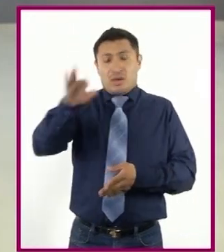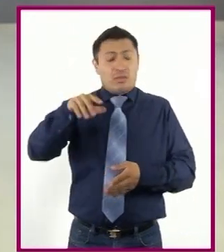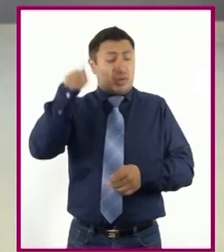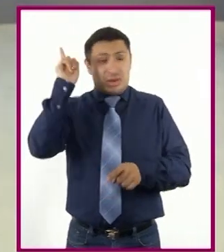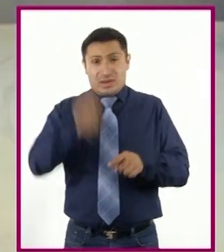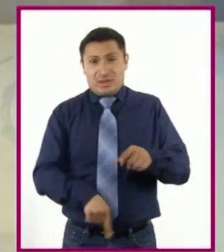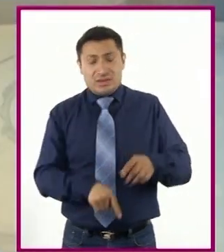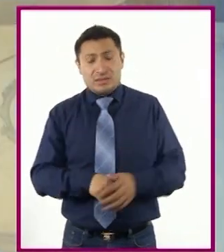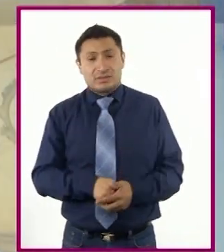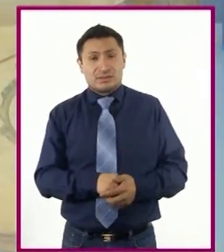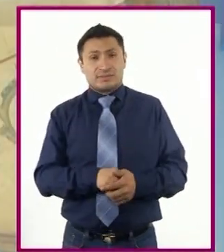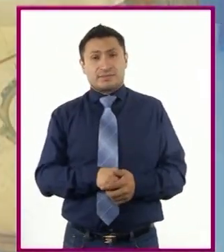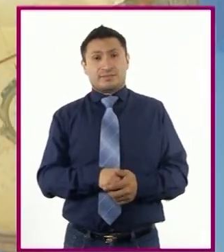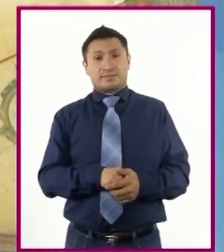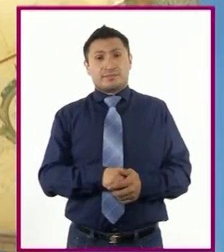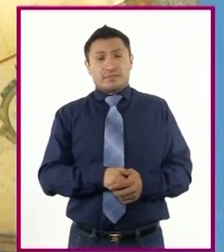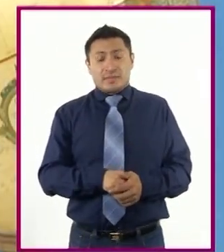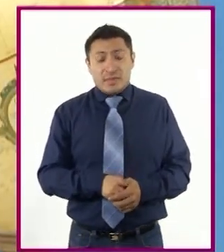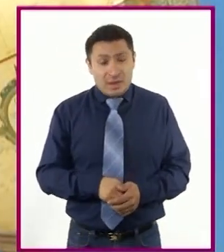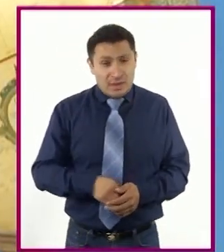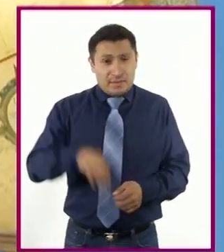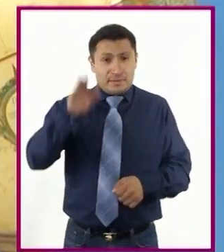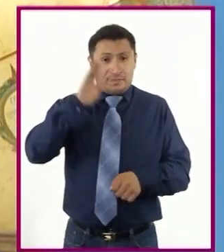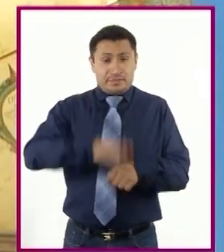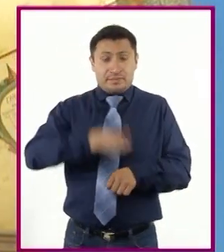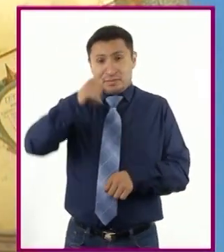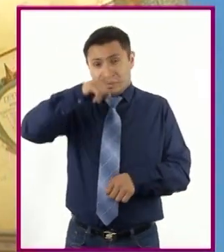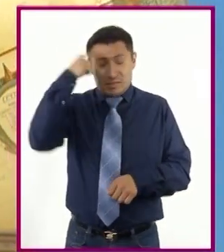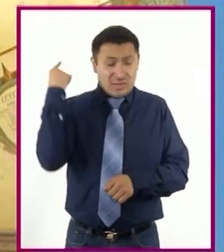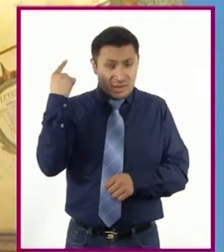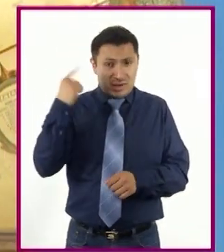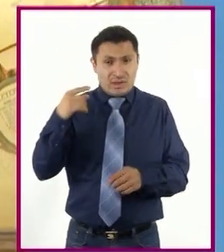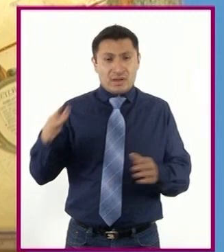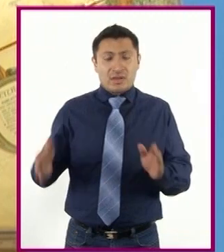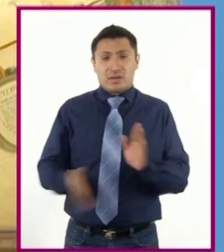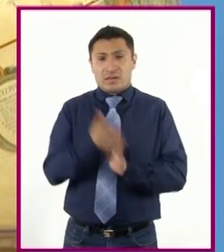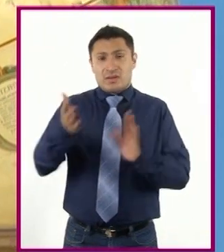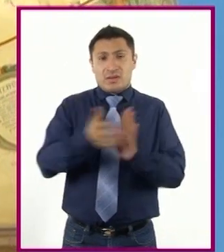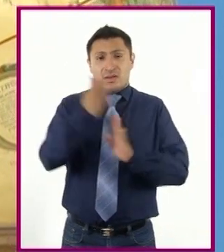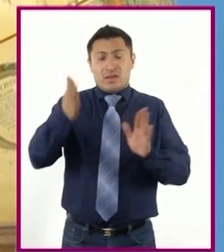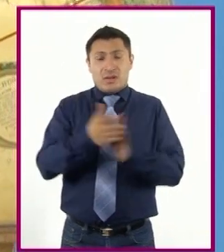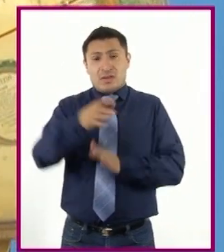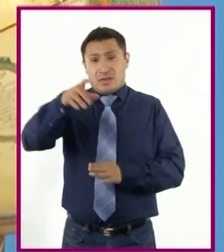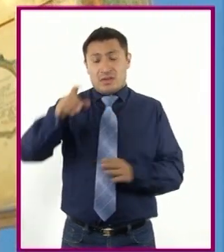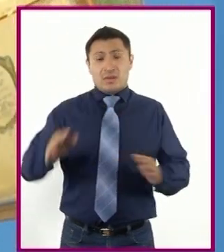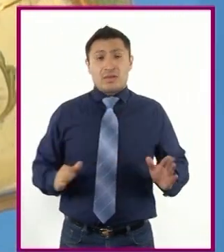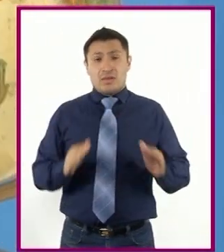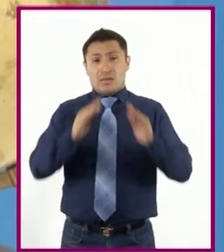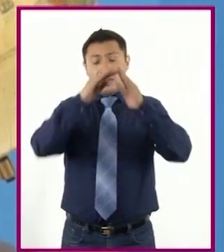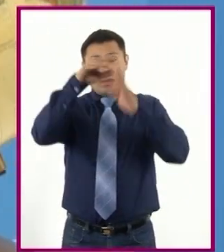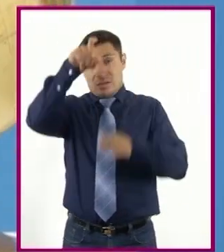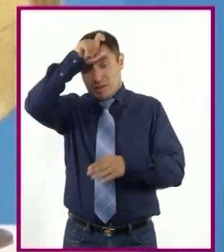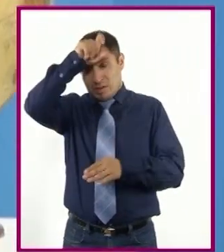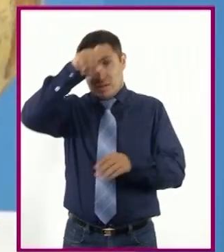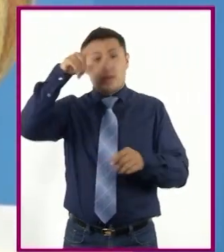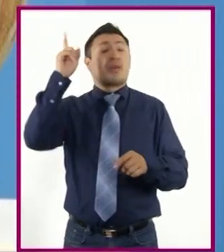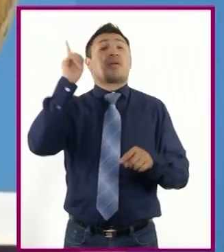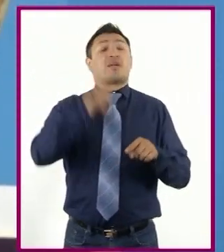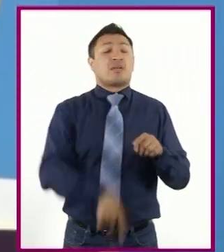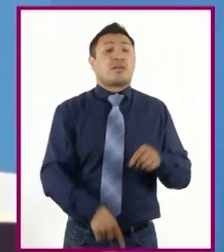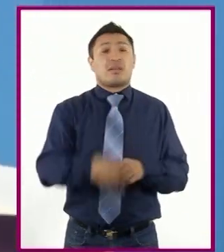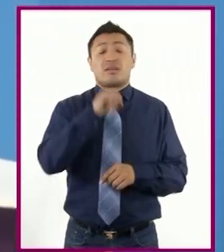doblegarla. Fue menos difícil erigir las pirámides de Egipto que vencer la nada